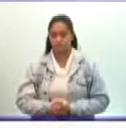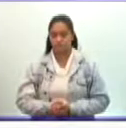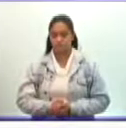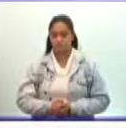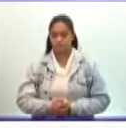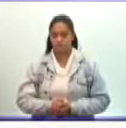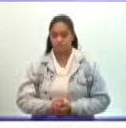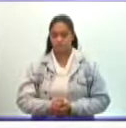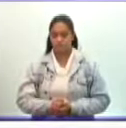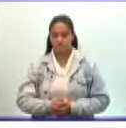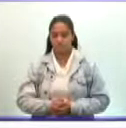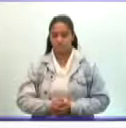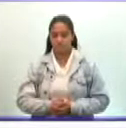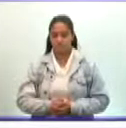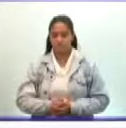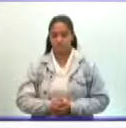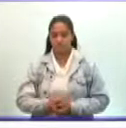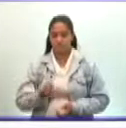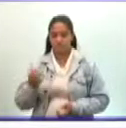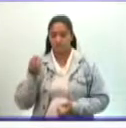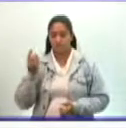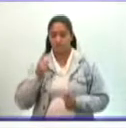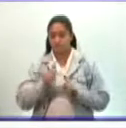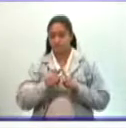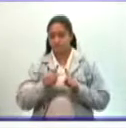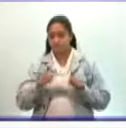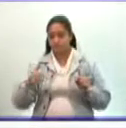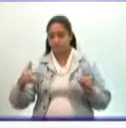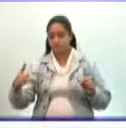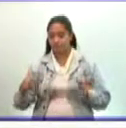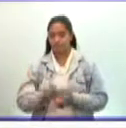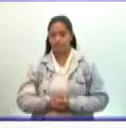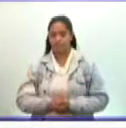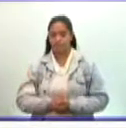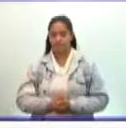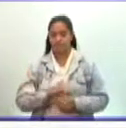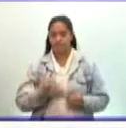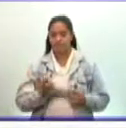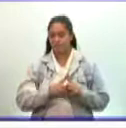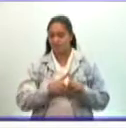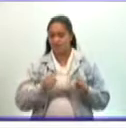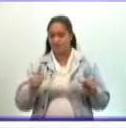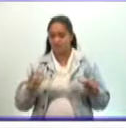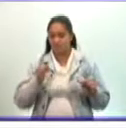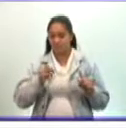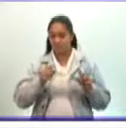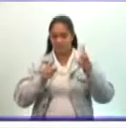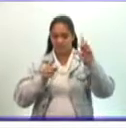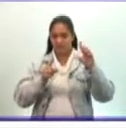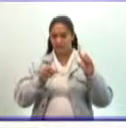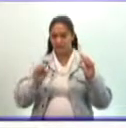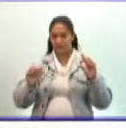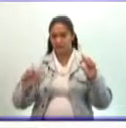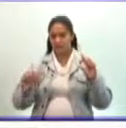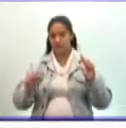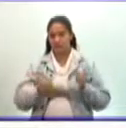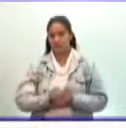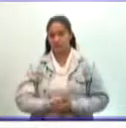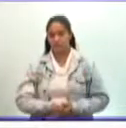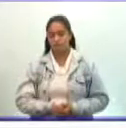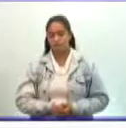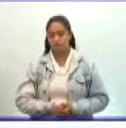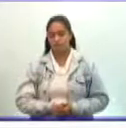conocer sus dimensiones. Y las dimensiones de esta figura plana, que está